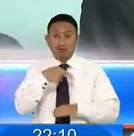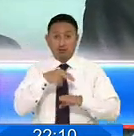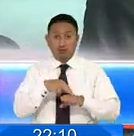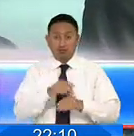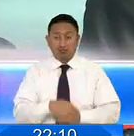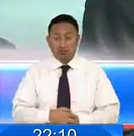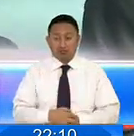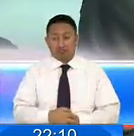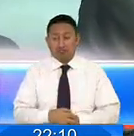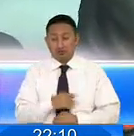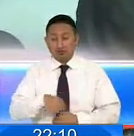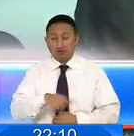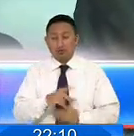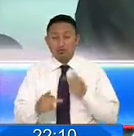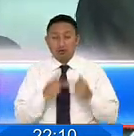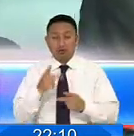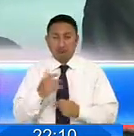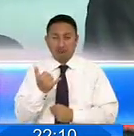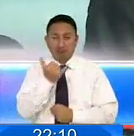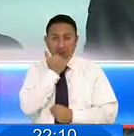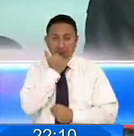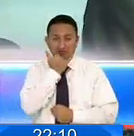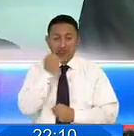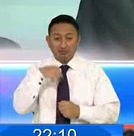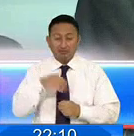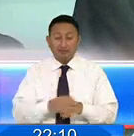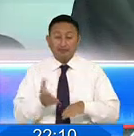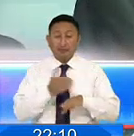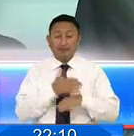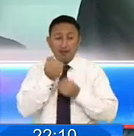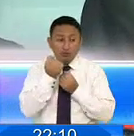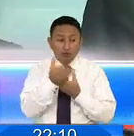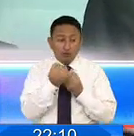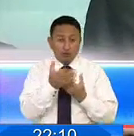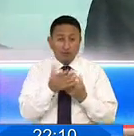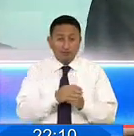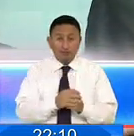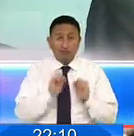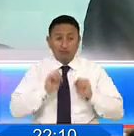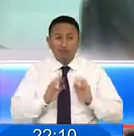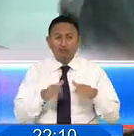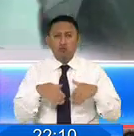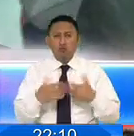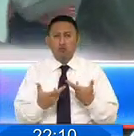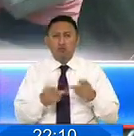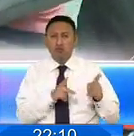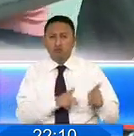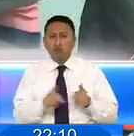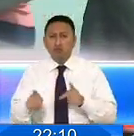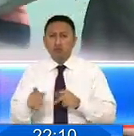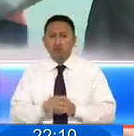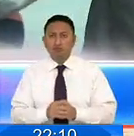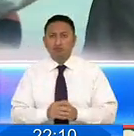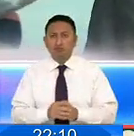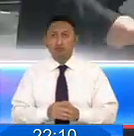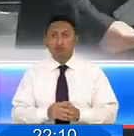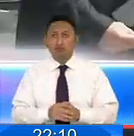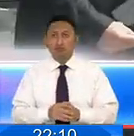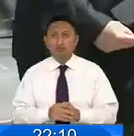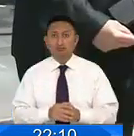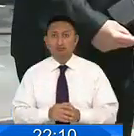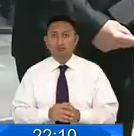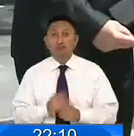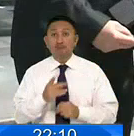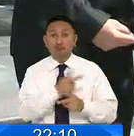mal manejo de los protocolos, no haber informado al Sistema Integral de Salud cómo tenía que haberse tratado esta pandemia. Los